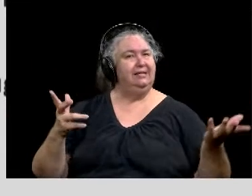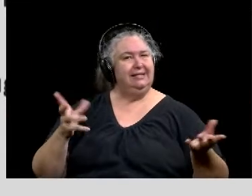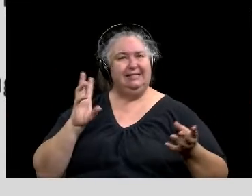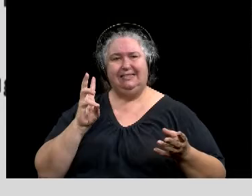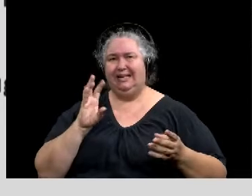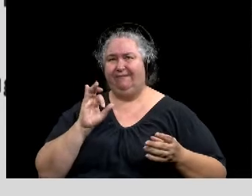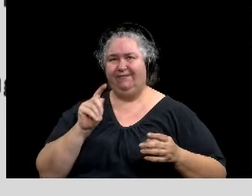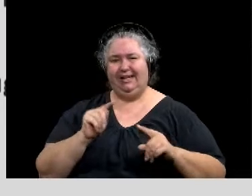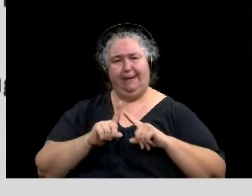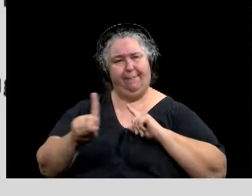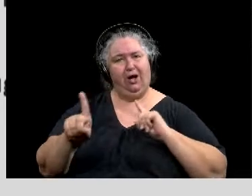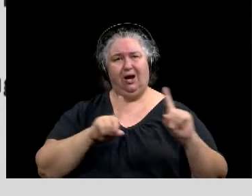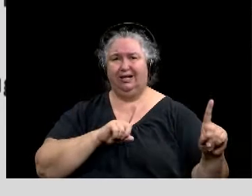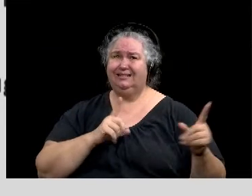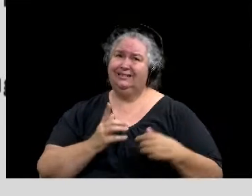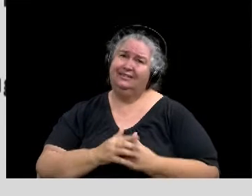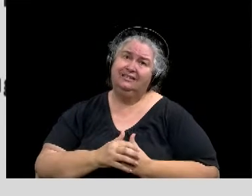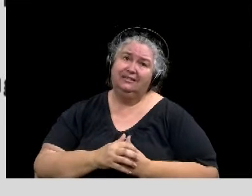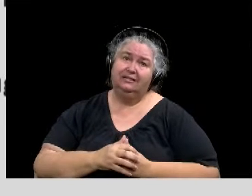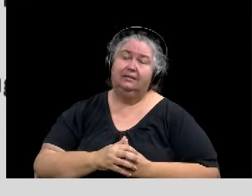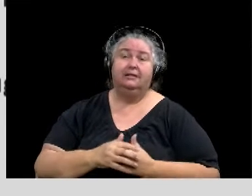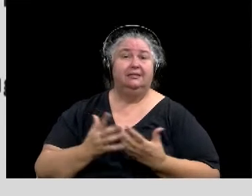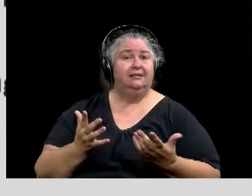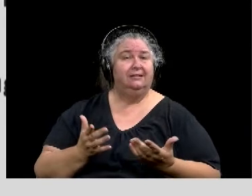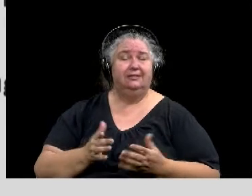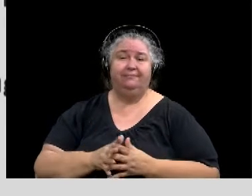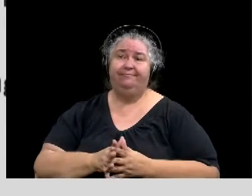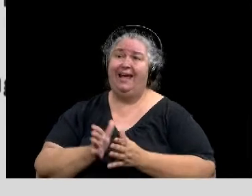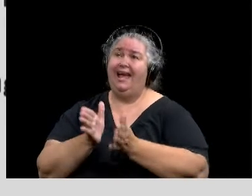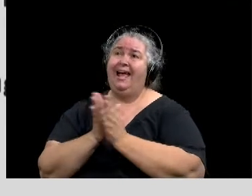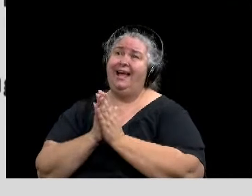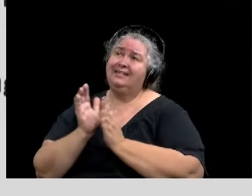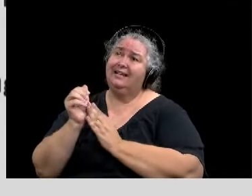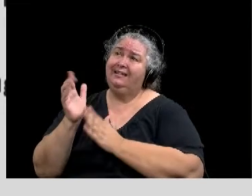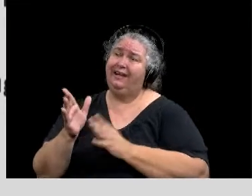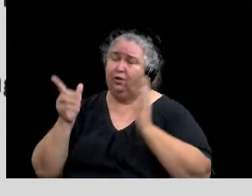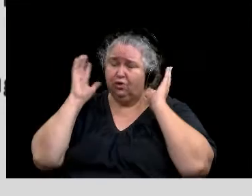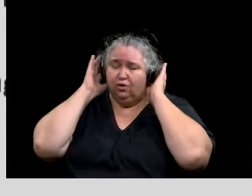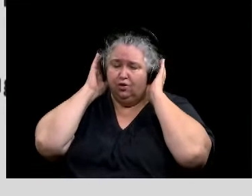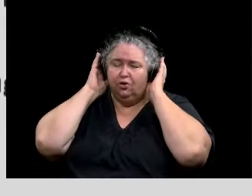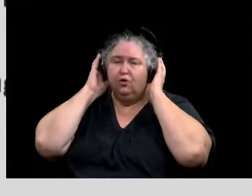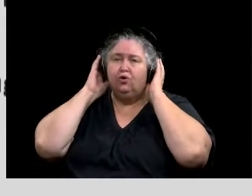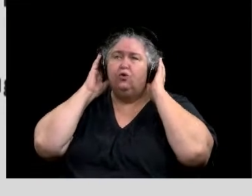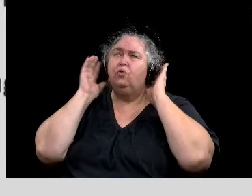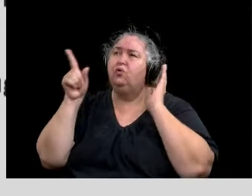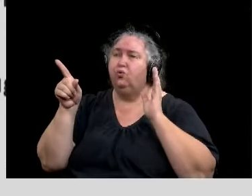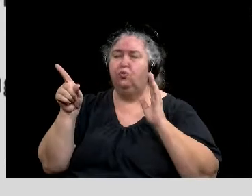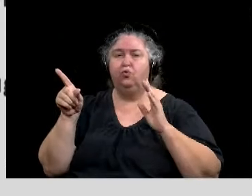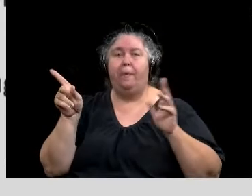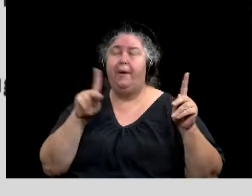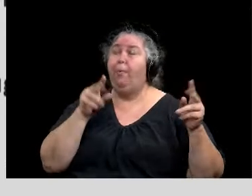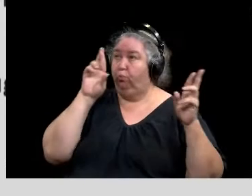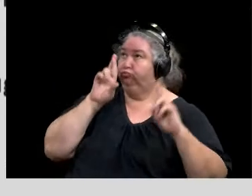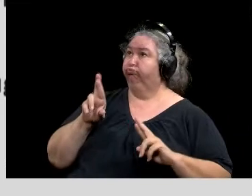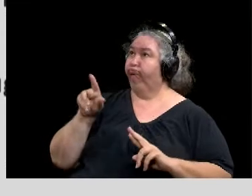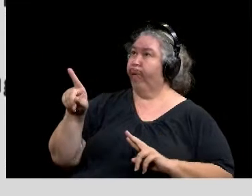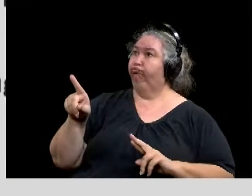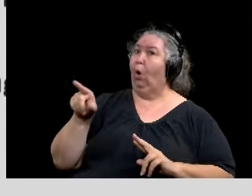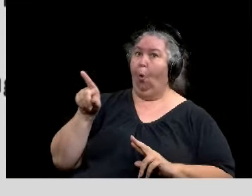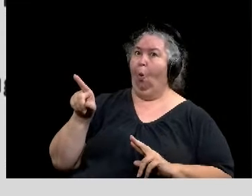sus reuniones apartadas pidan a un líder alguien que